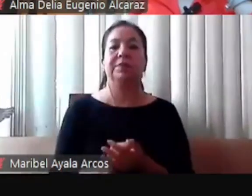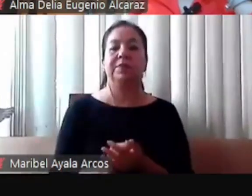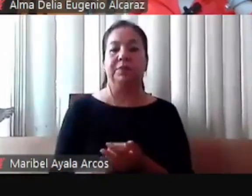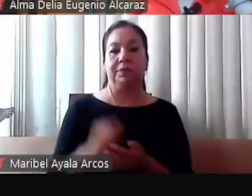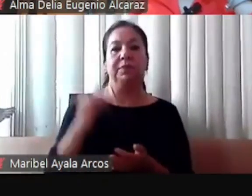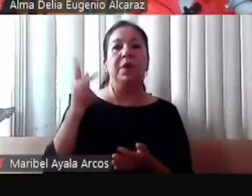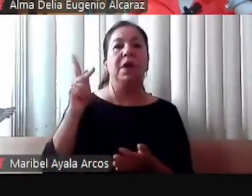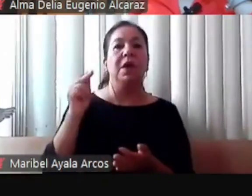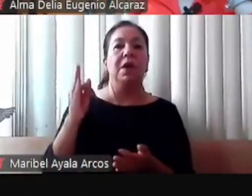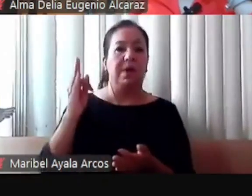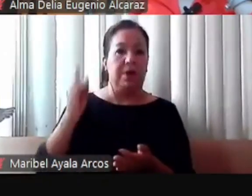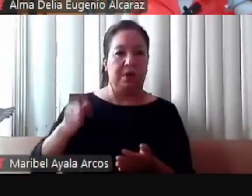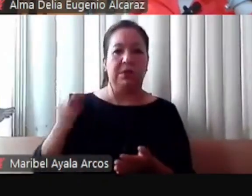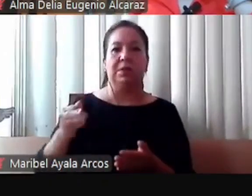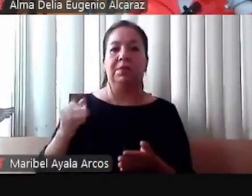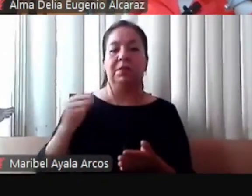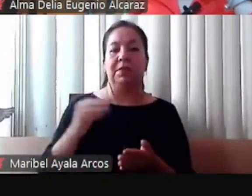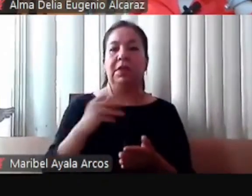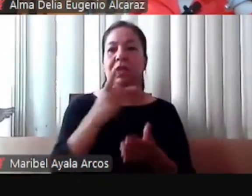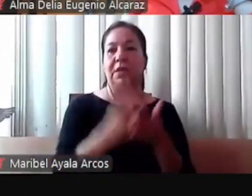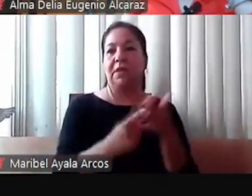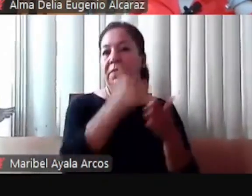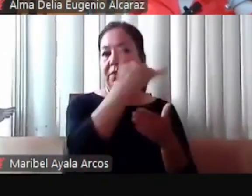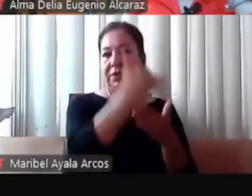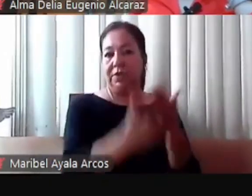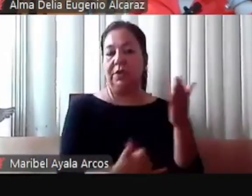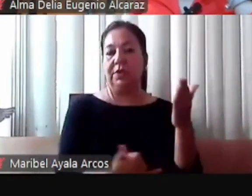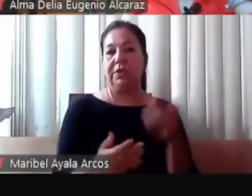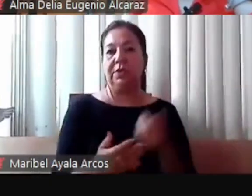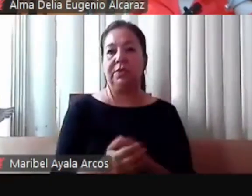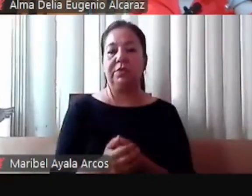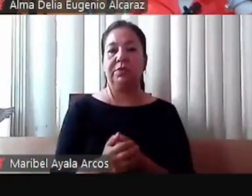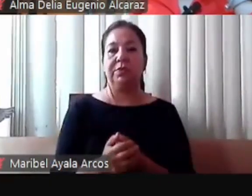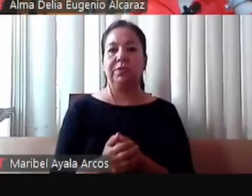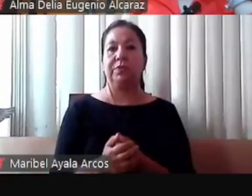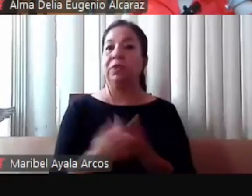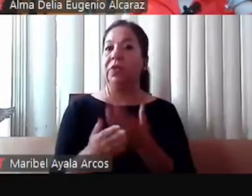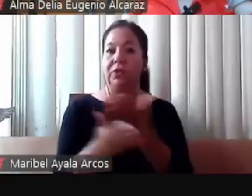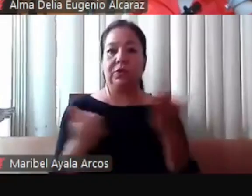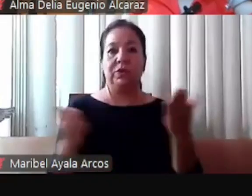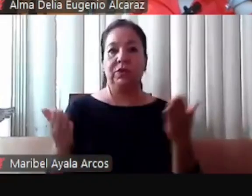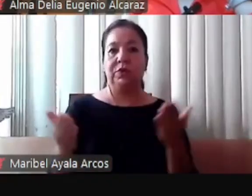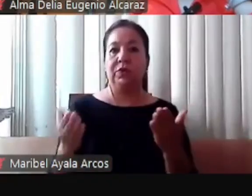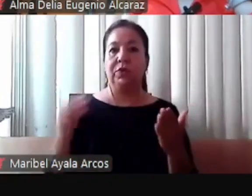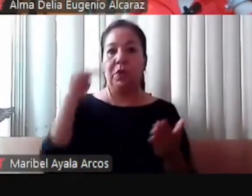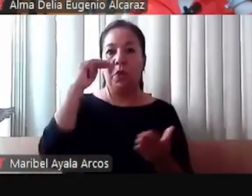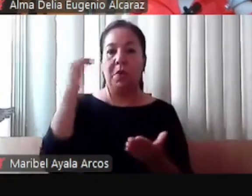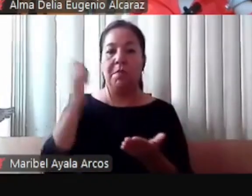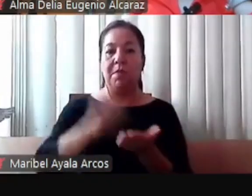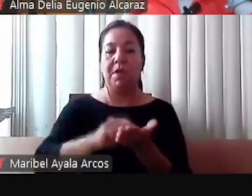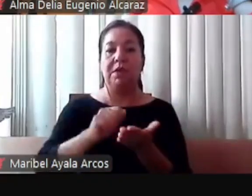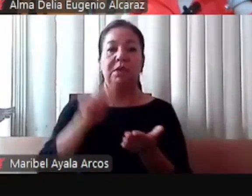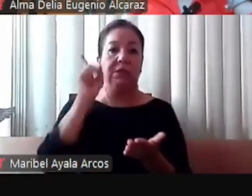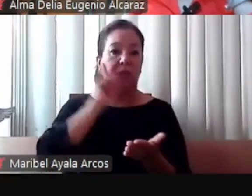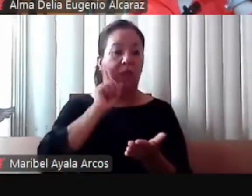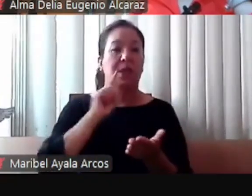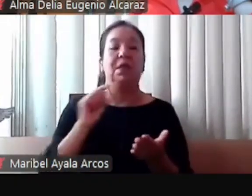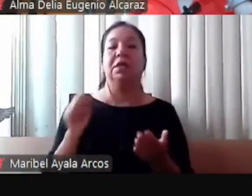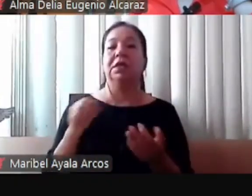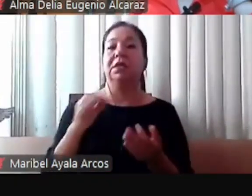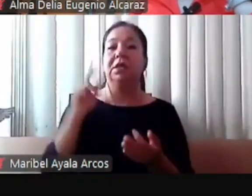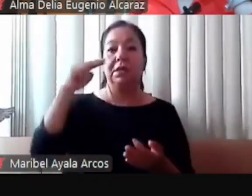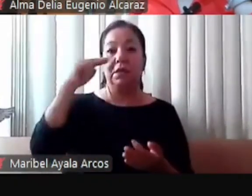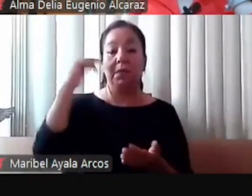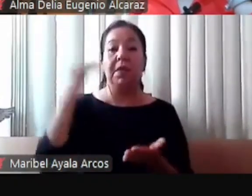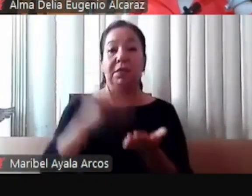proyecto. Gracias, magistrada, magistrada presidenta, magistradas, magistrado, el proyecto de resolución fue aprobado por unanimidad